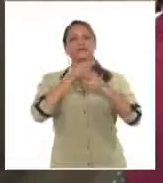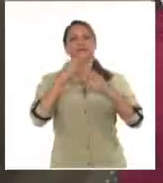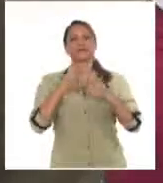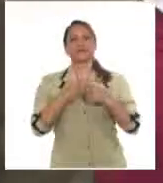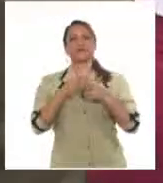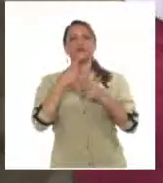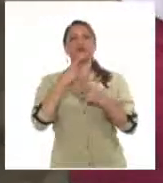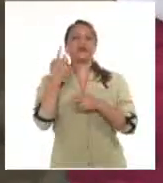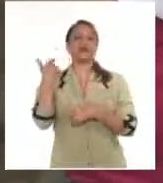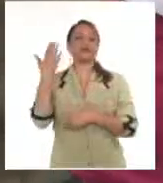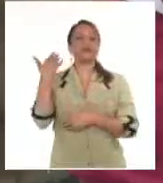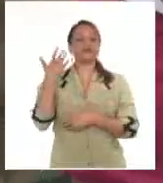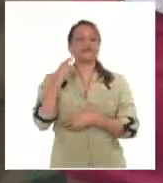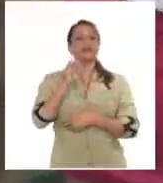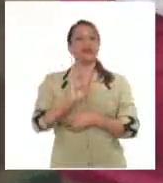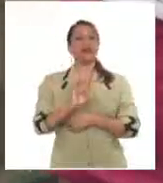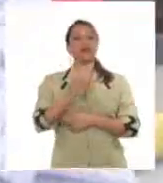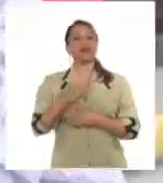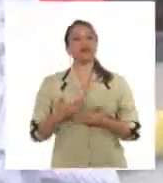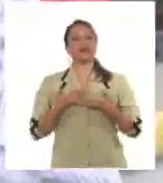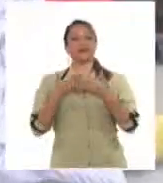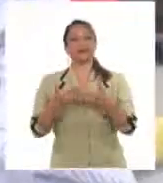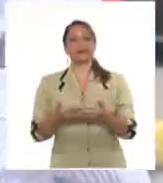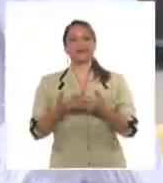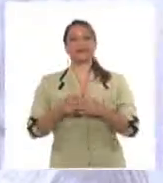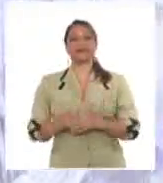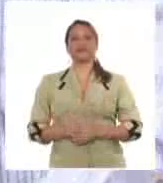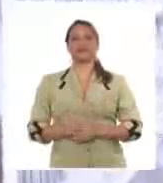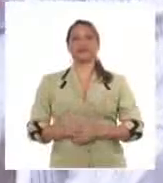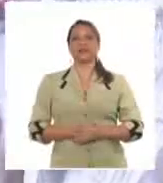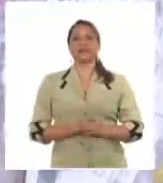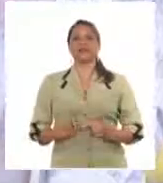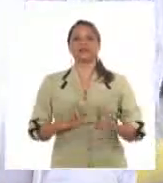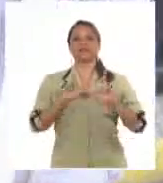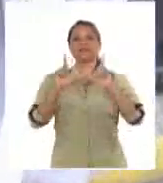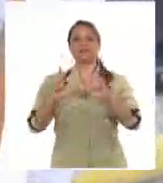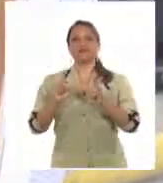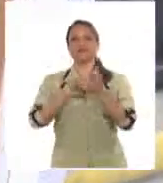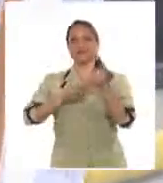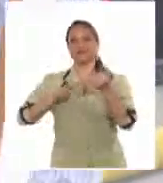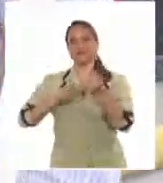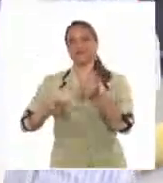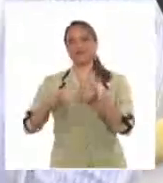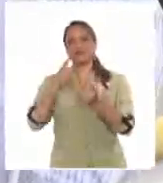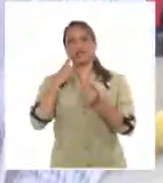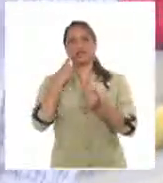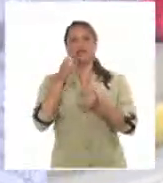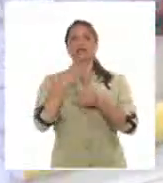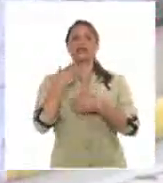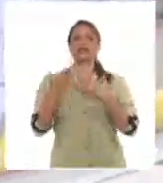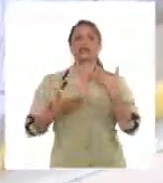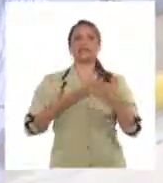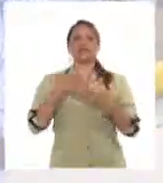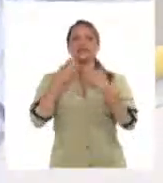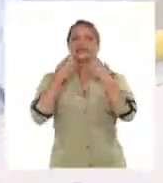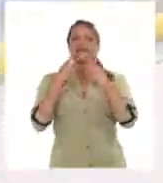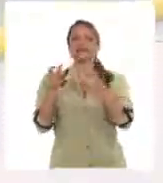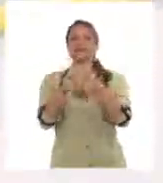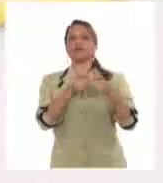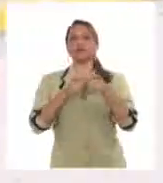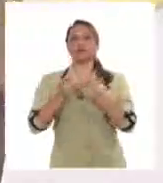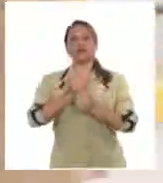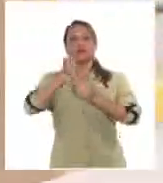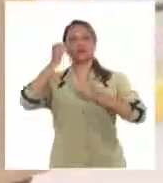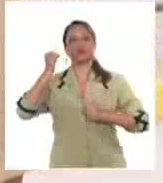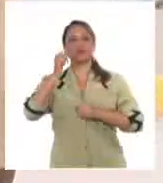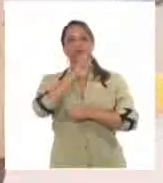desde antes han sido inspiración. Reconocimiento a provincias que sobresalen en el trabajo de la Asociación de Combatientes de la